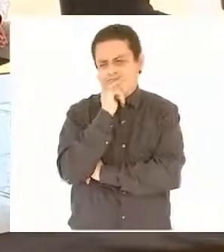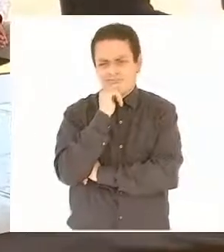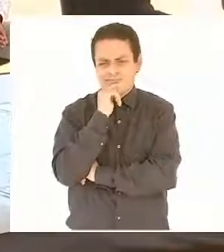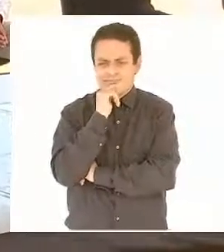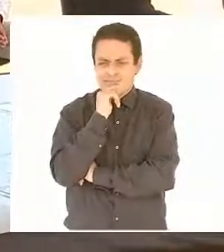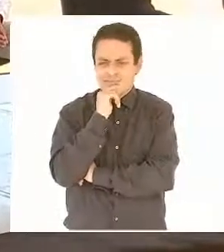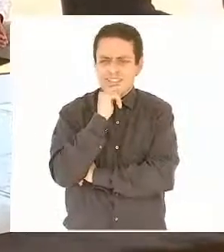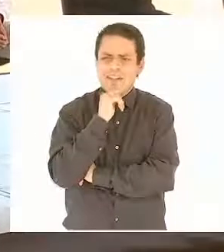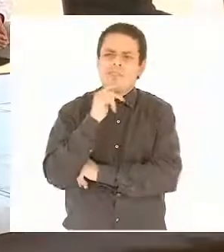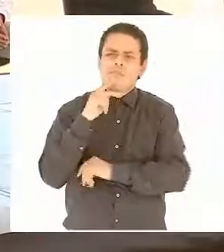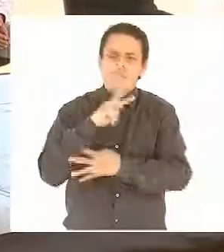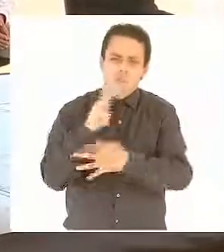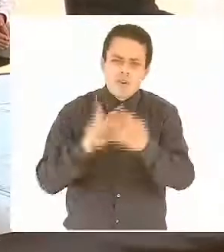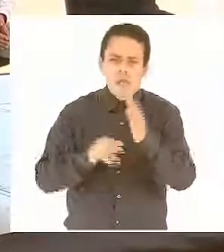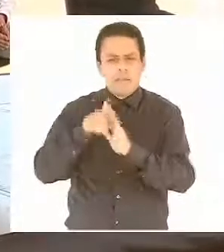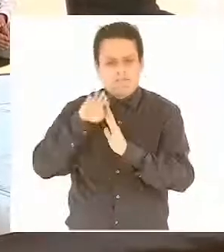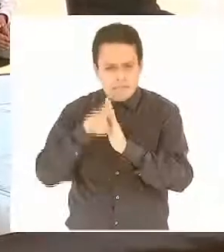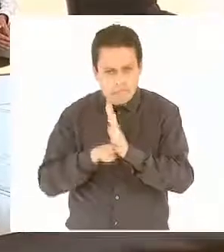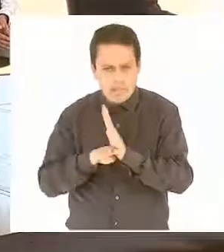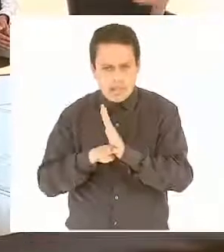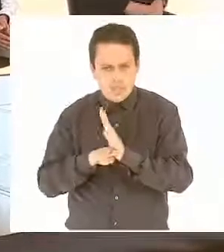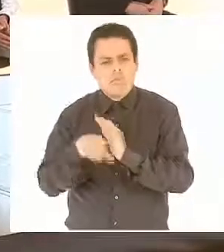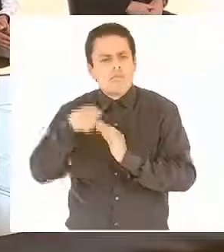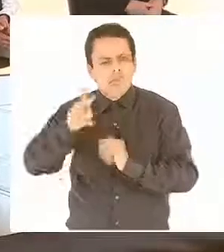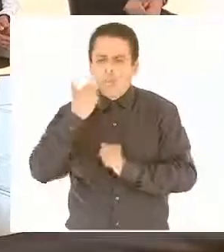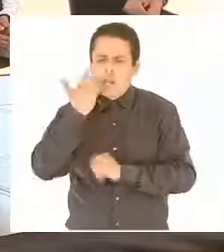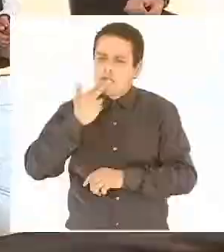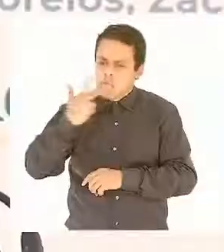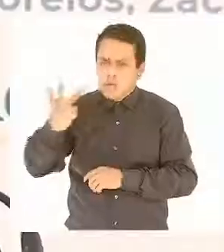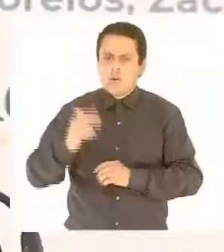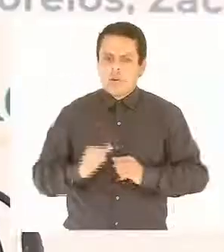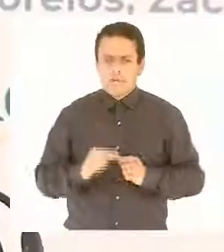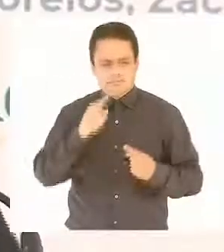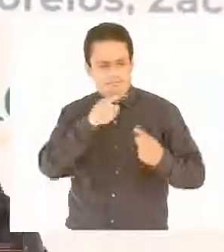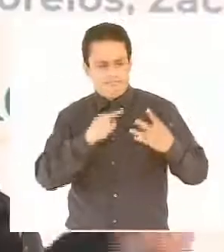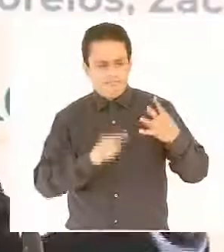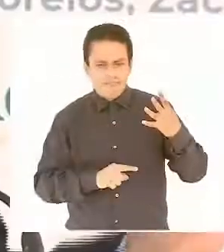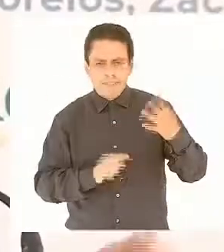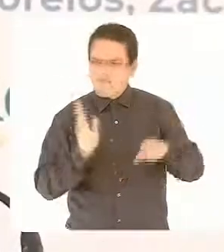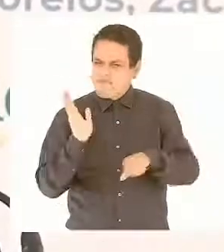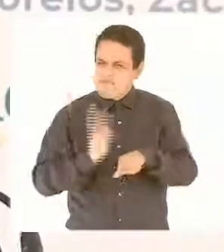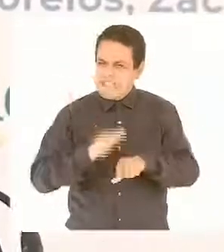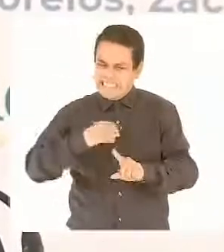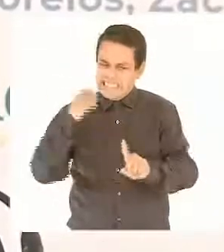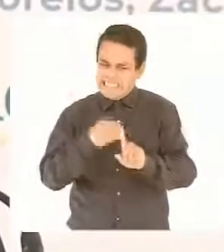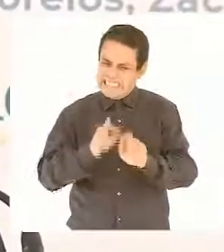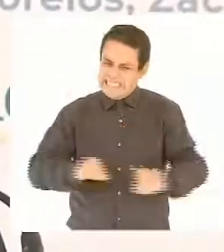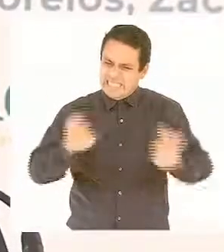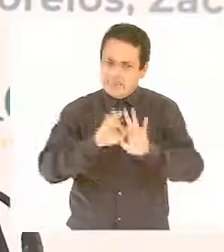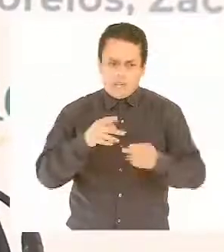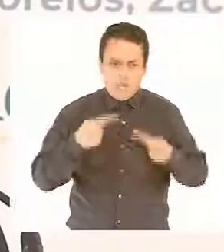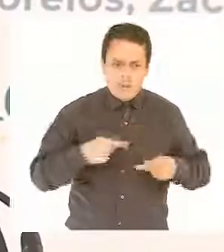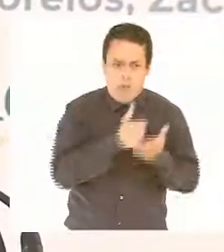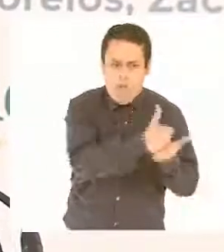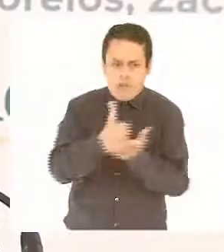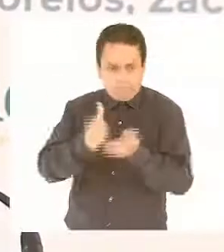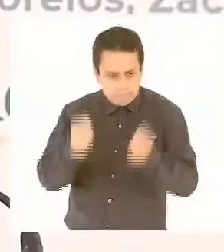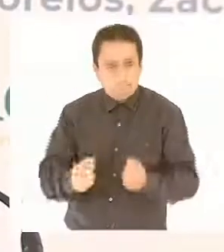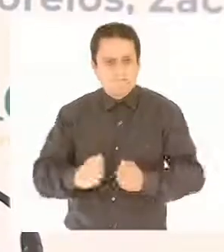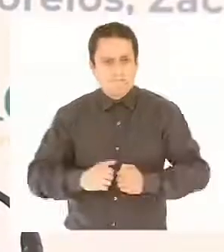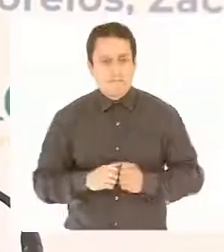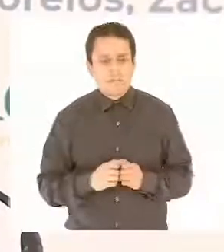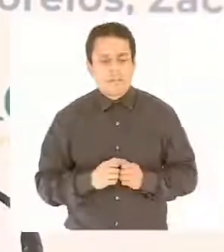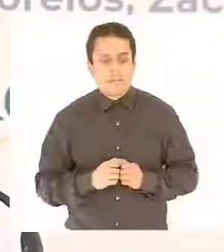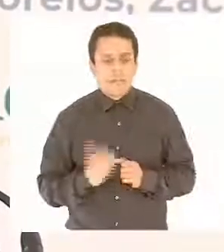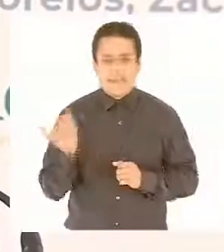pocos programas, pero mejores, de más impacto. y como lo